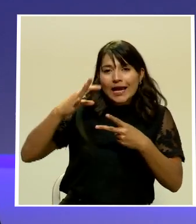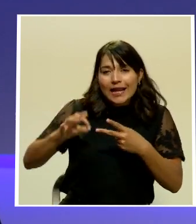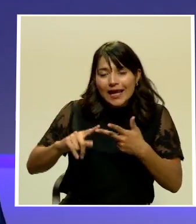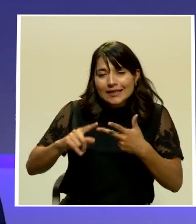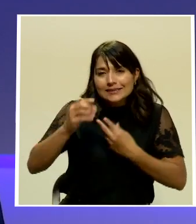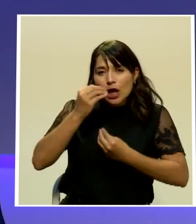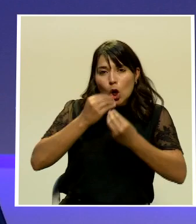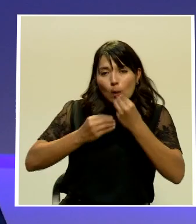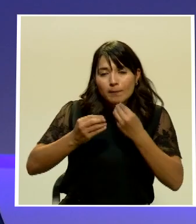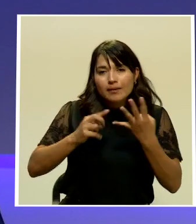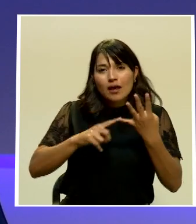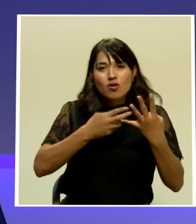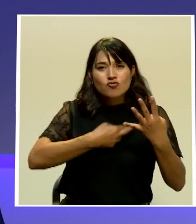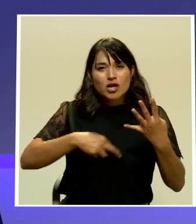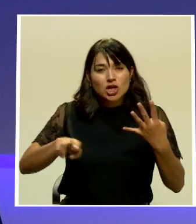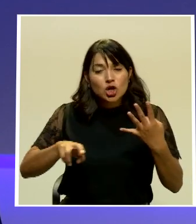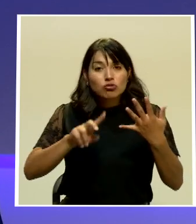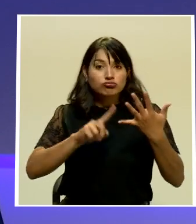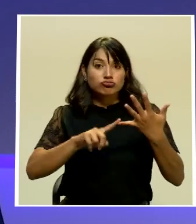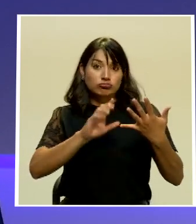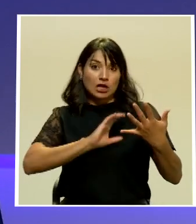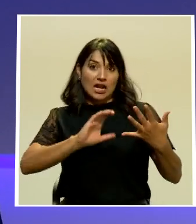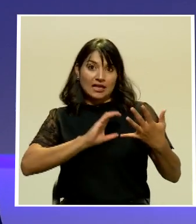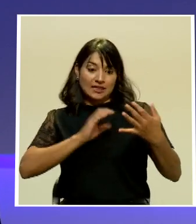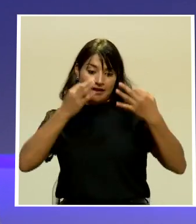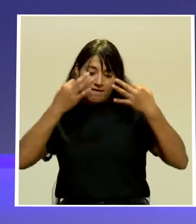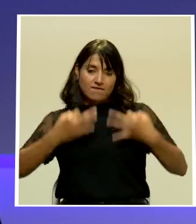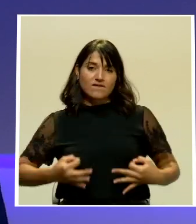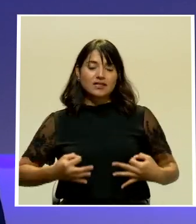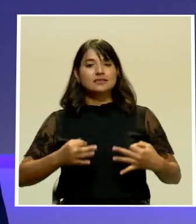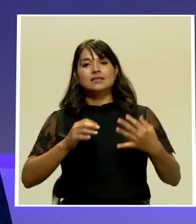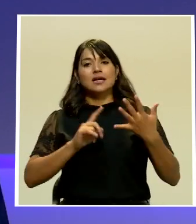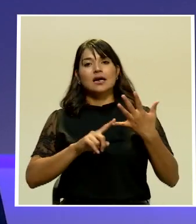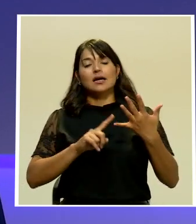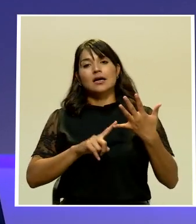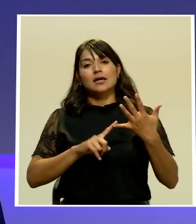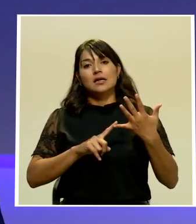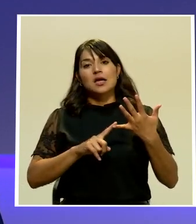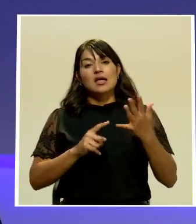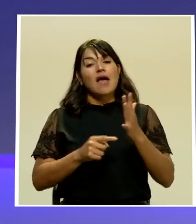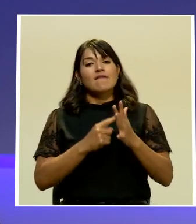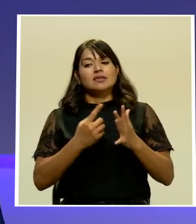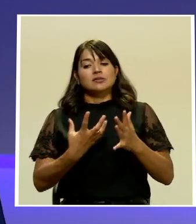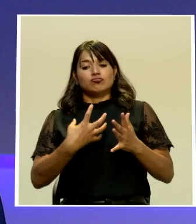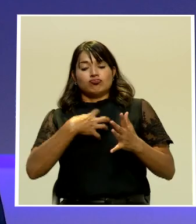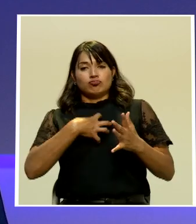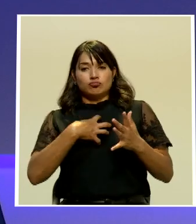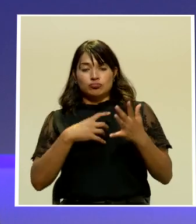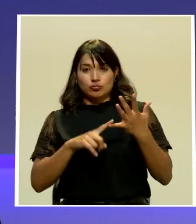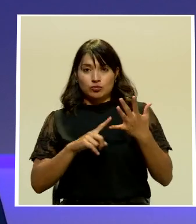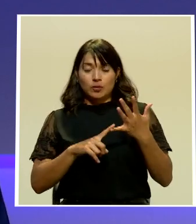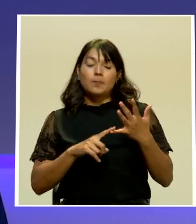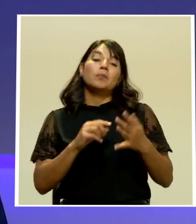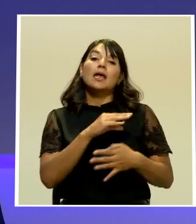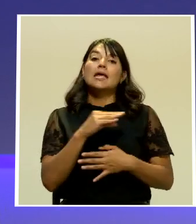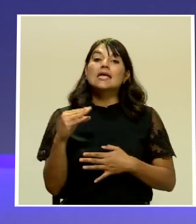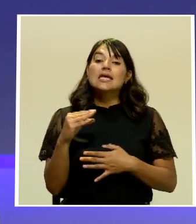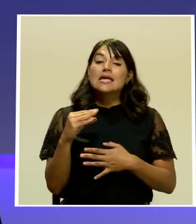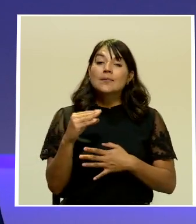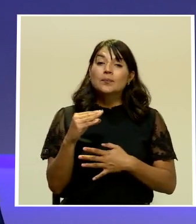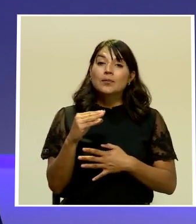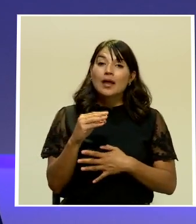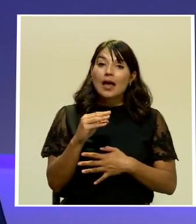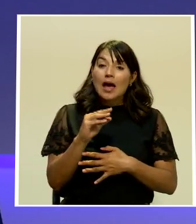religión y también de los rasgos físicos que se reconocen como propios. Y ahí, precisamente